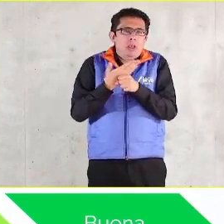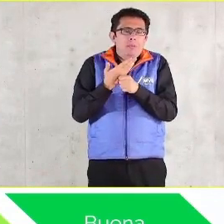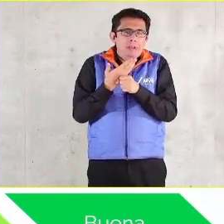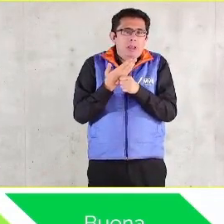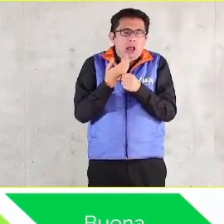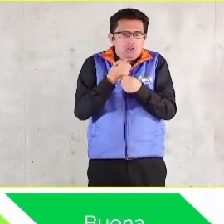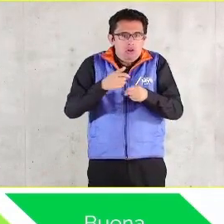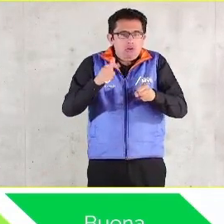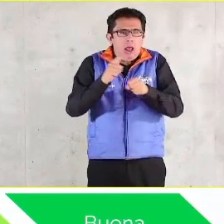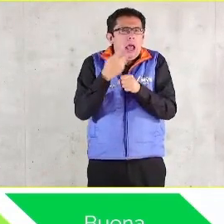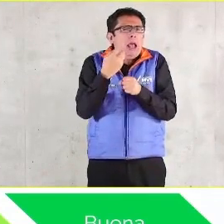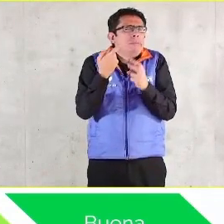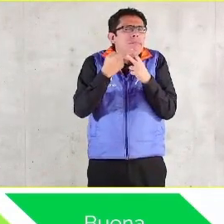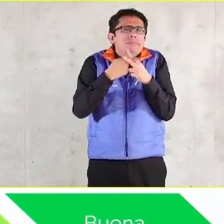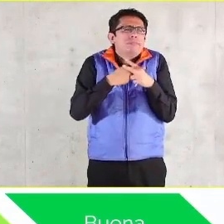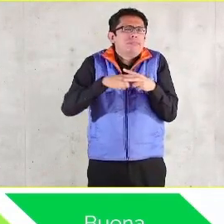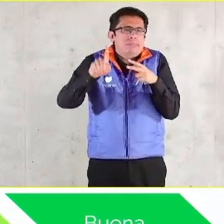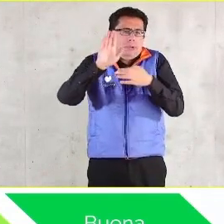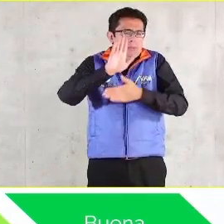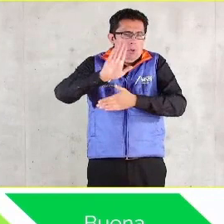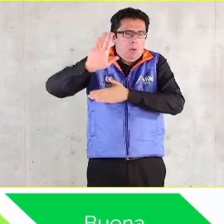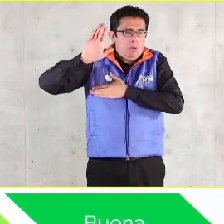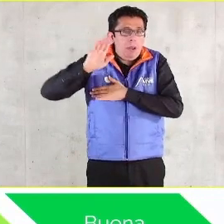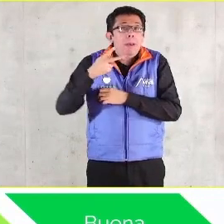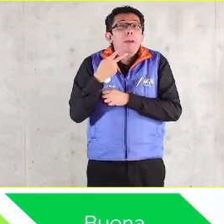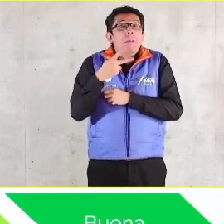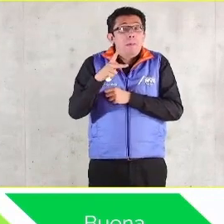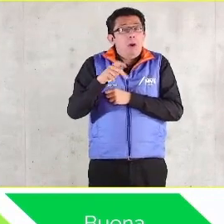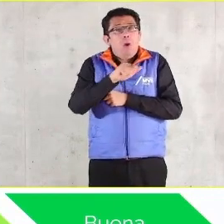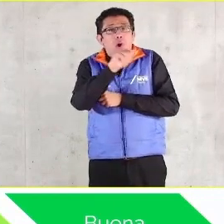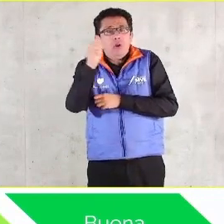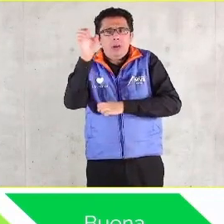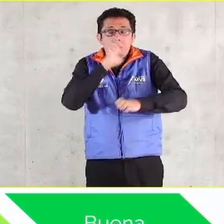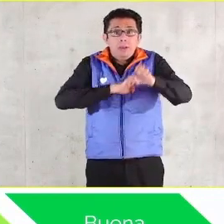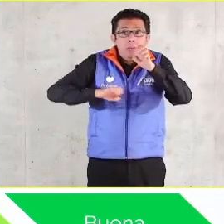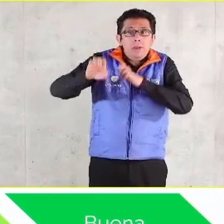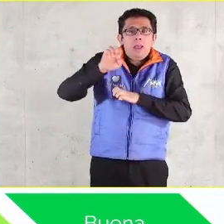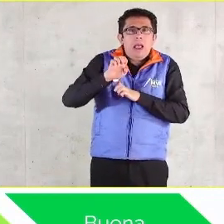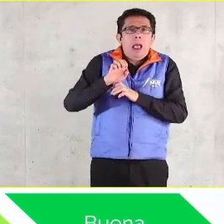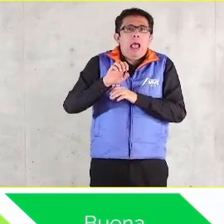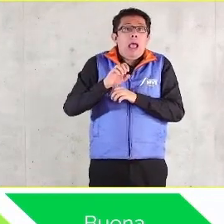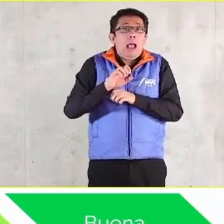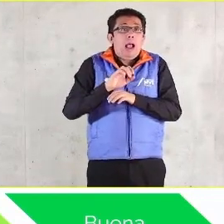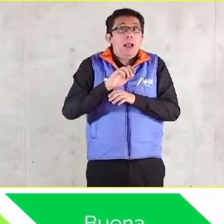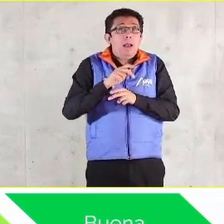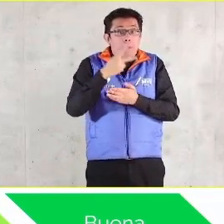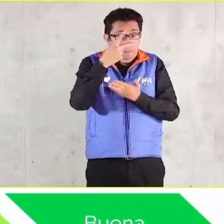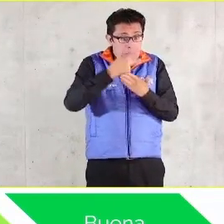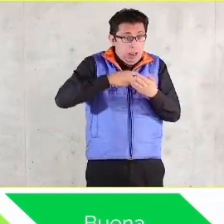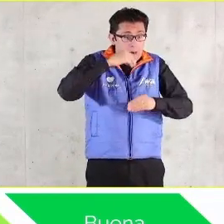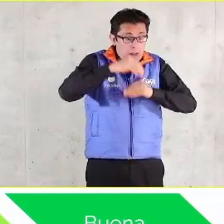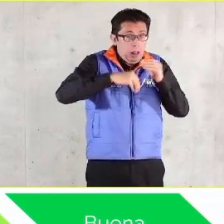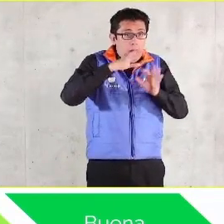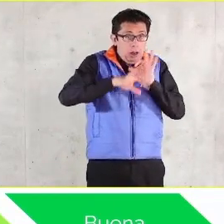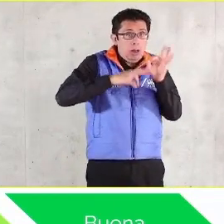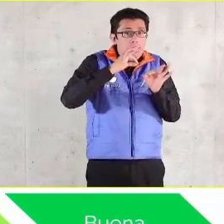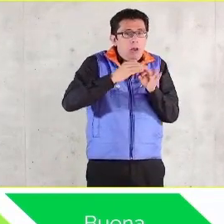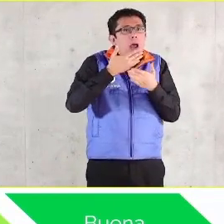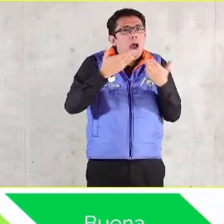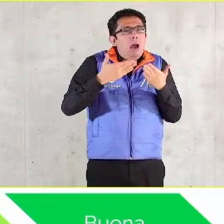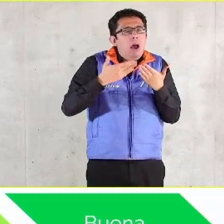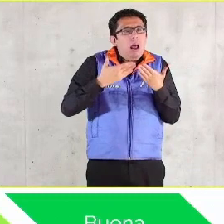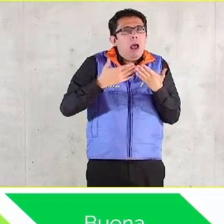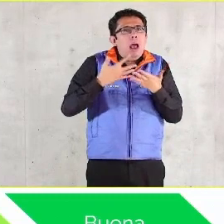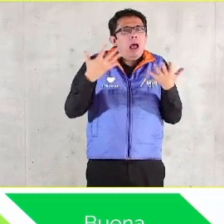subámbitos. Eso es un compromiso inicial. Posteriormente hay empresas que dicen, bueno, pasemos del plan a un proceso. Empecemos a